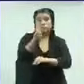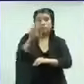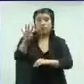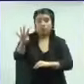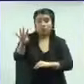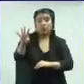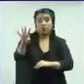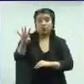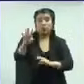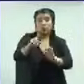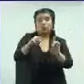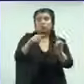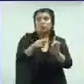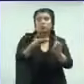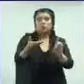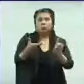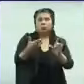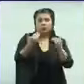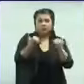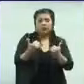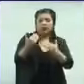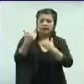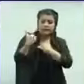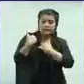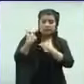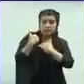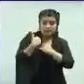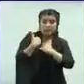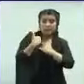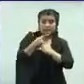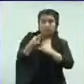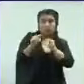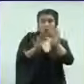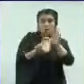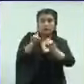1.118.418.524, que se hace responsable entonces de un